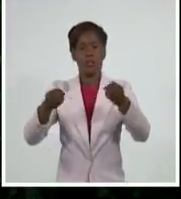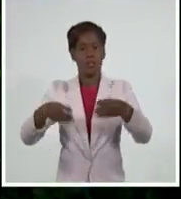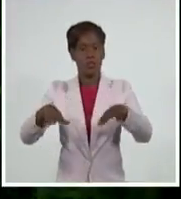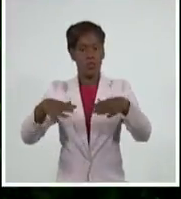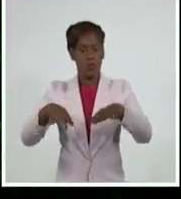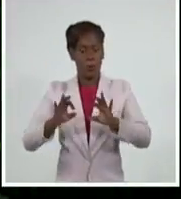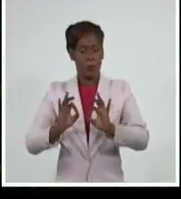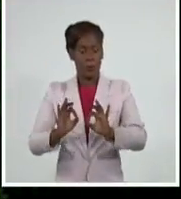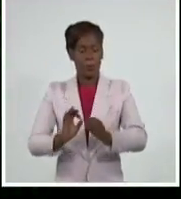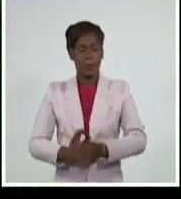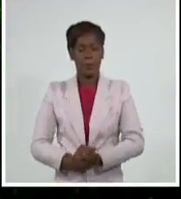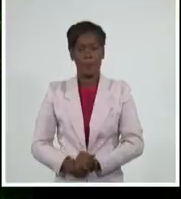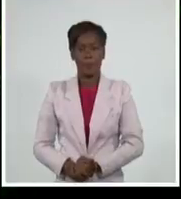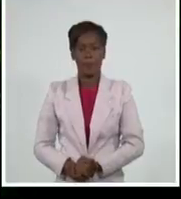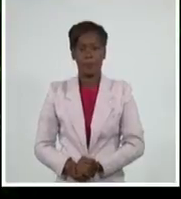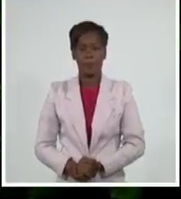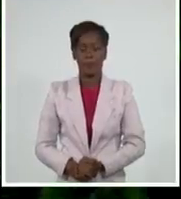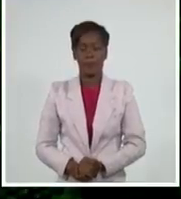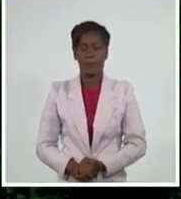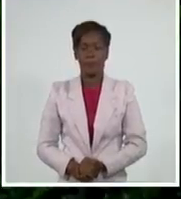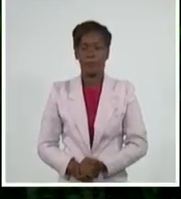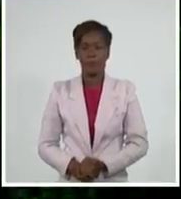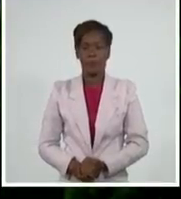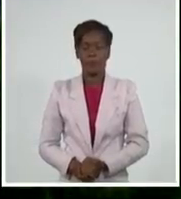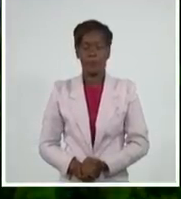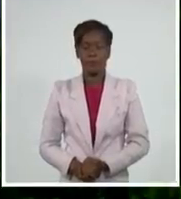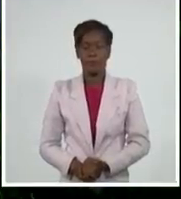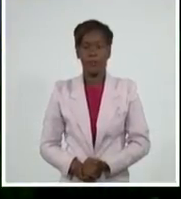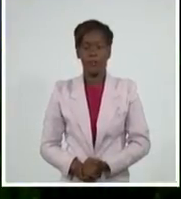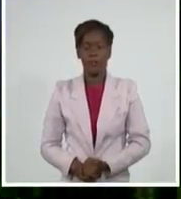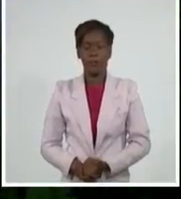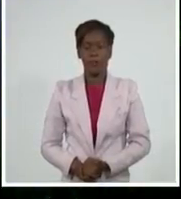Gladys Rubio, Sistema Informativo de la Televisión